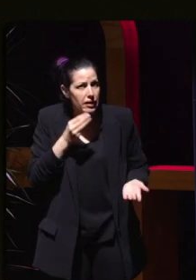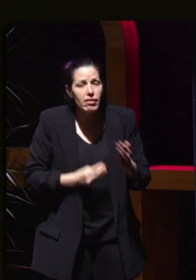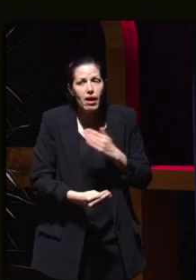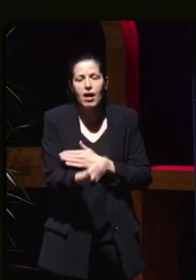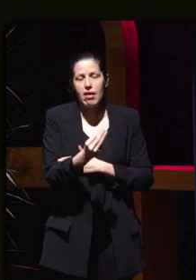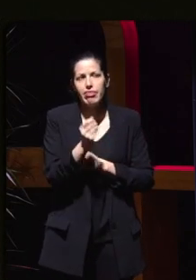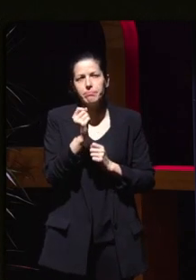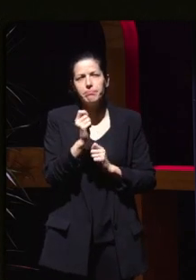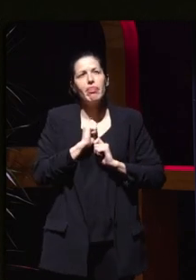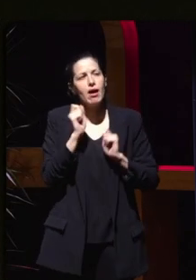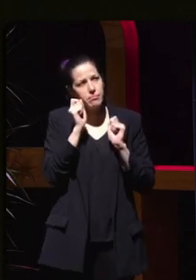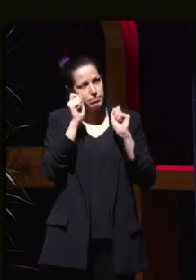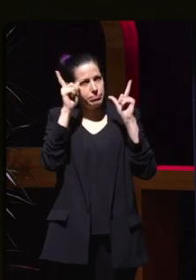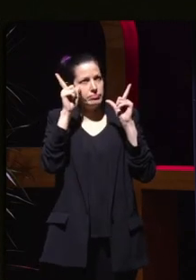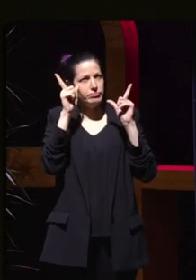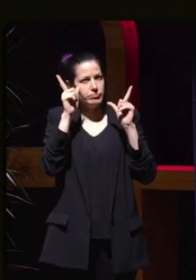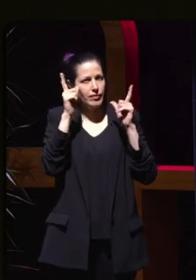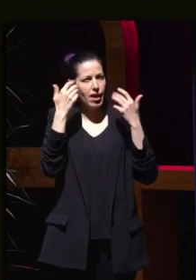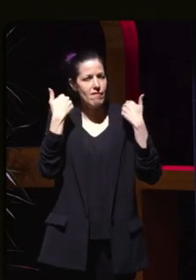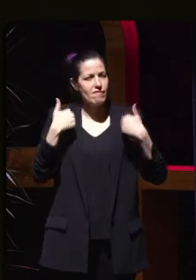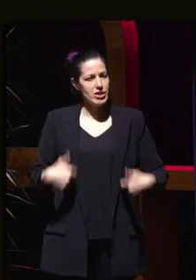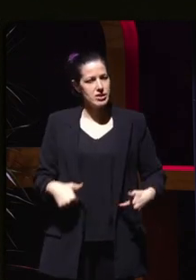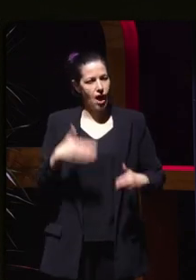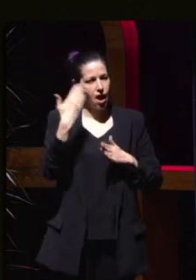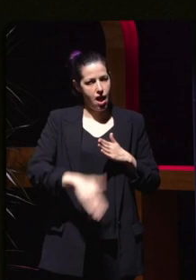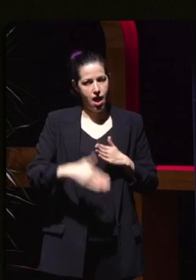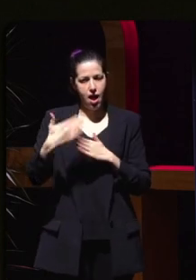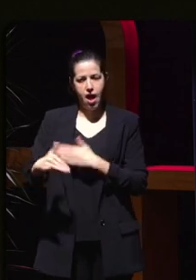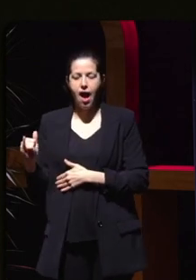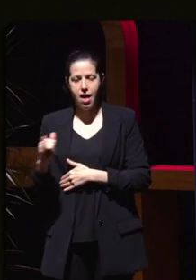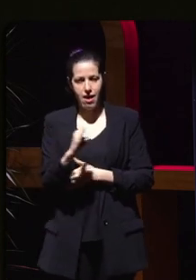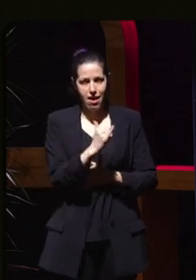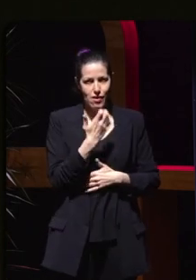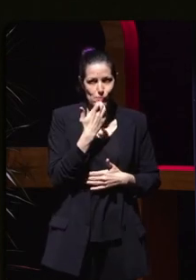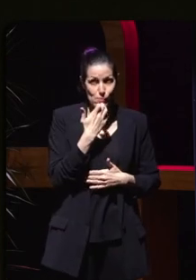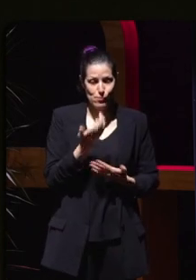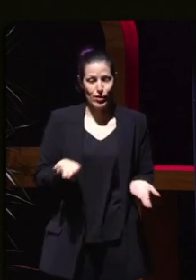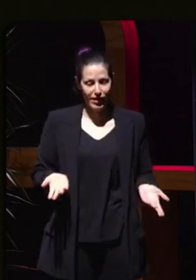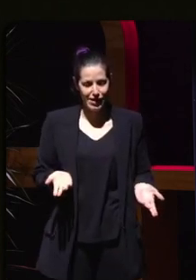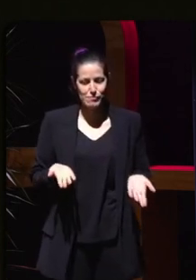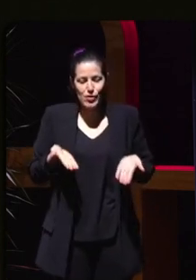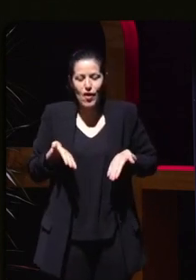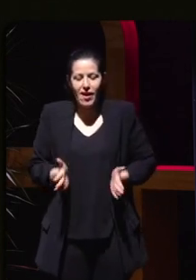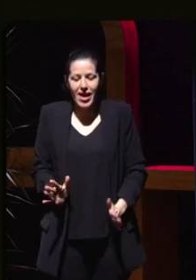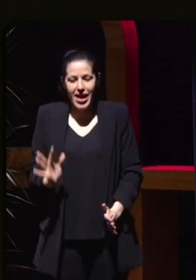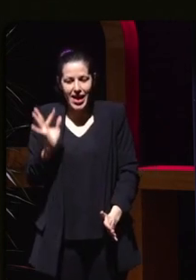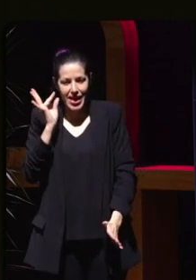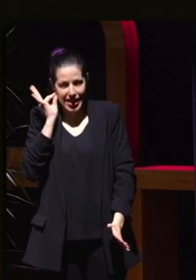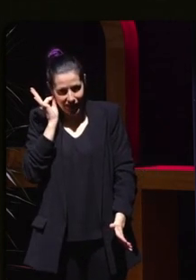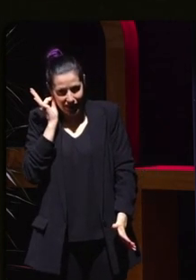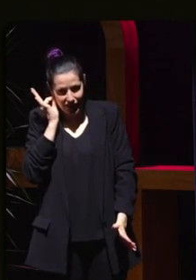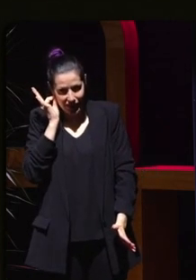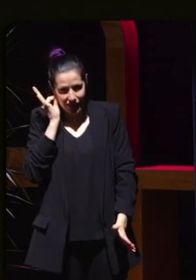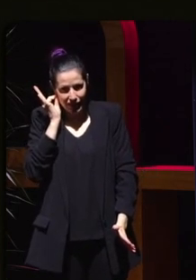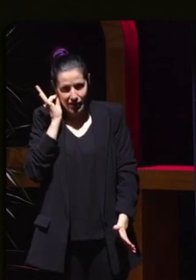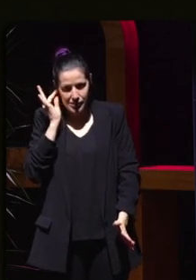tenido ciertas incapacidades físicas una velase sacar adelante una cativa y no morder